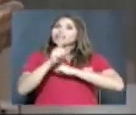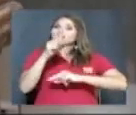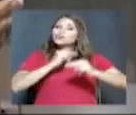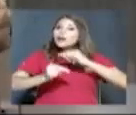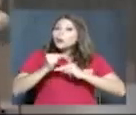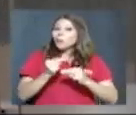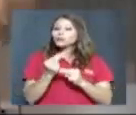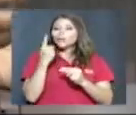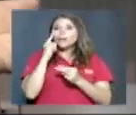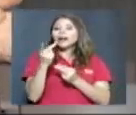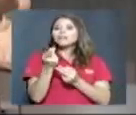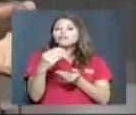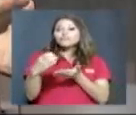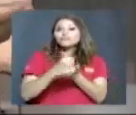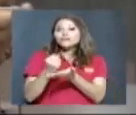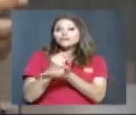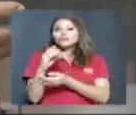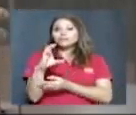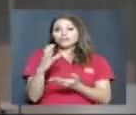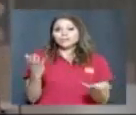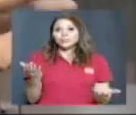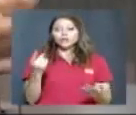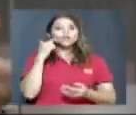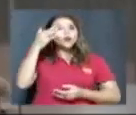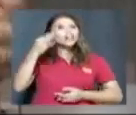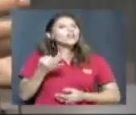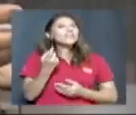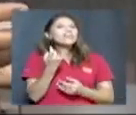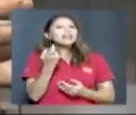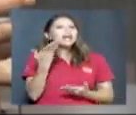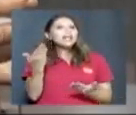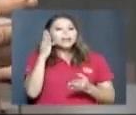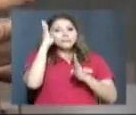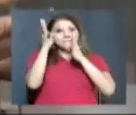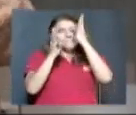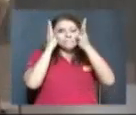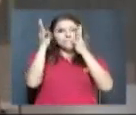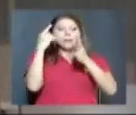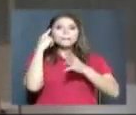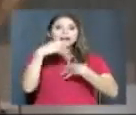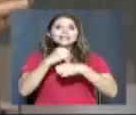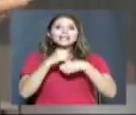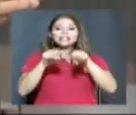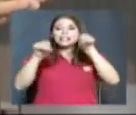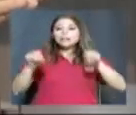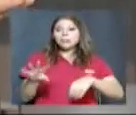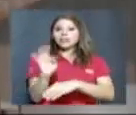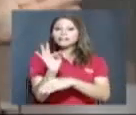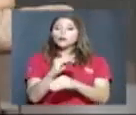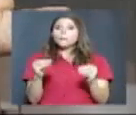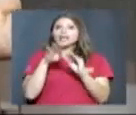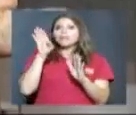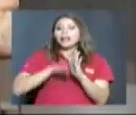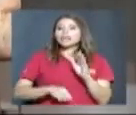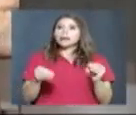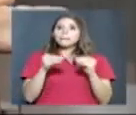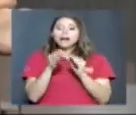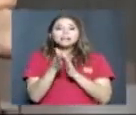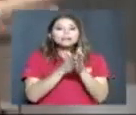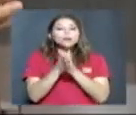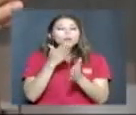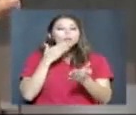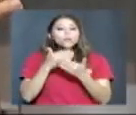para que buscar nuevas formas de financiar sistema de televisión mucho más barata y posiblemente también mucho más rica que la televisión que tenemos.